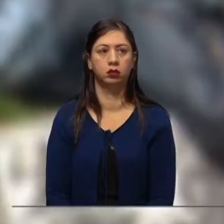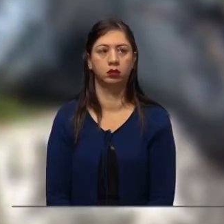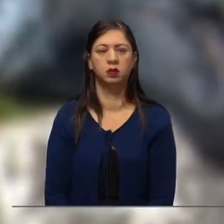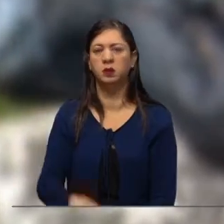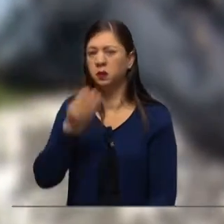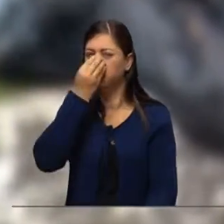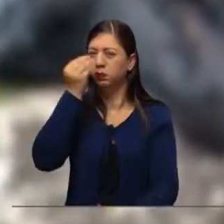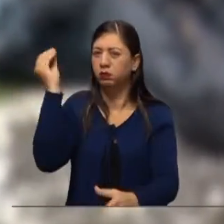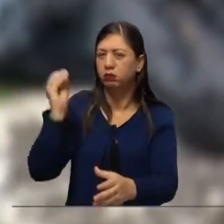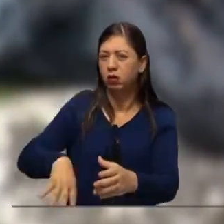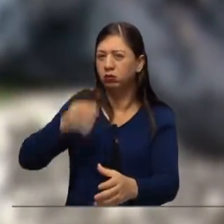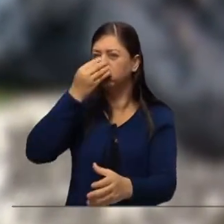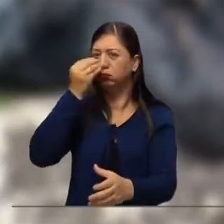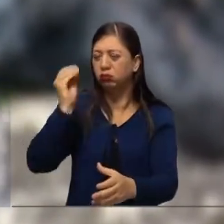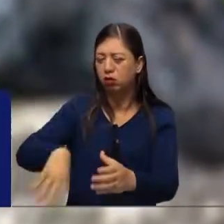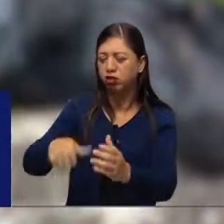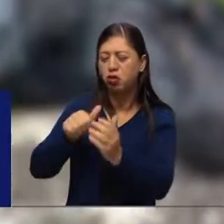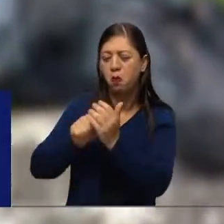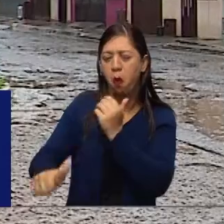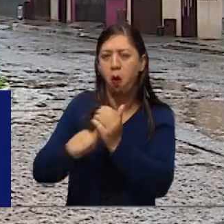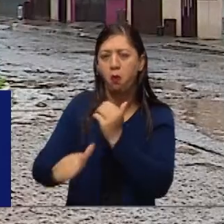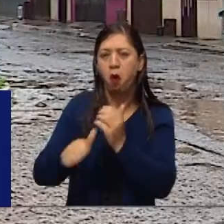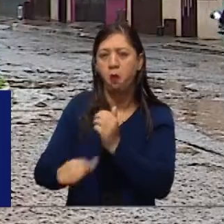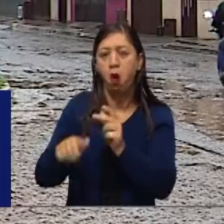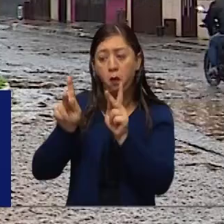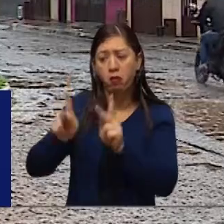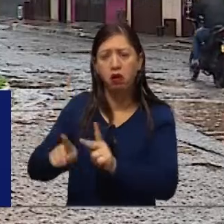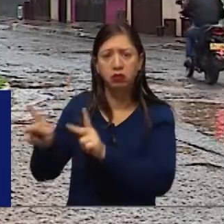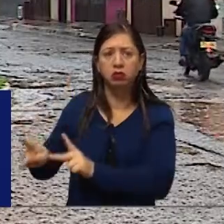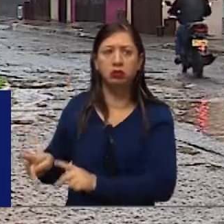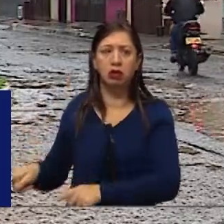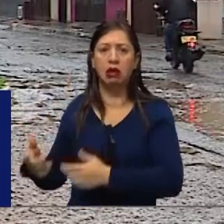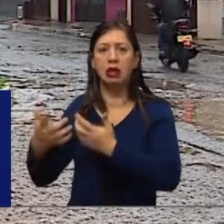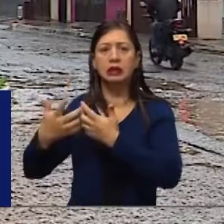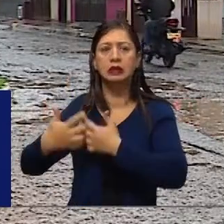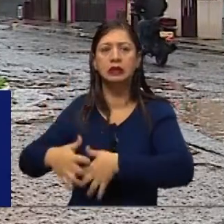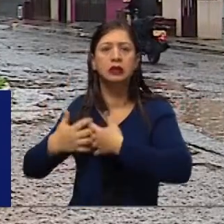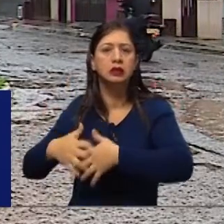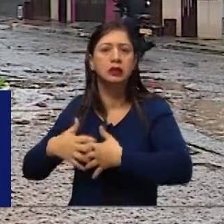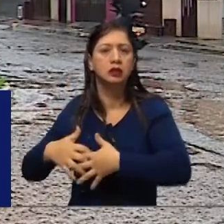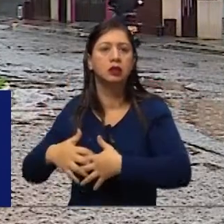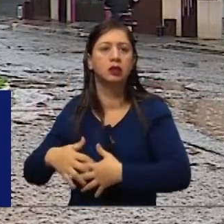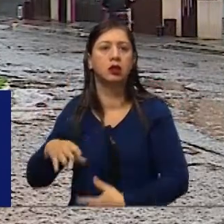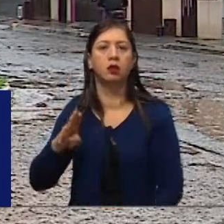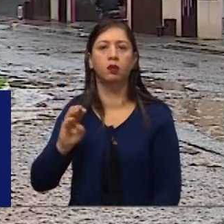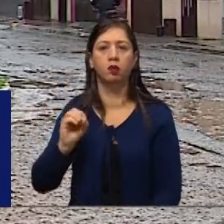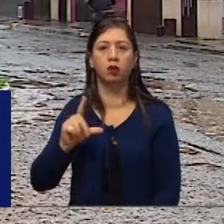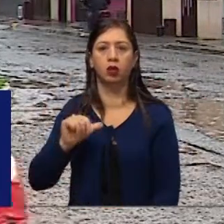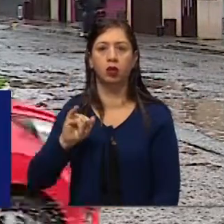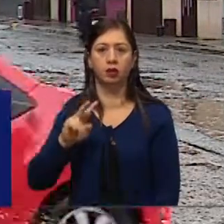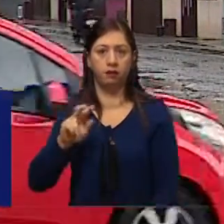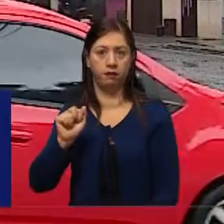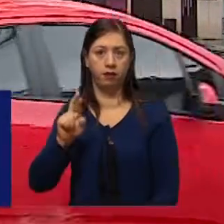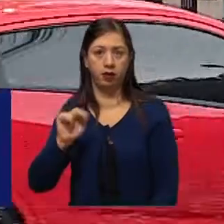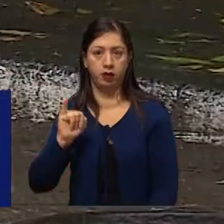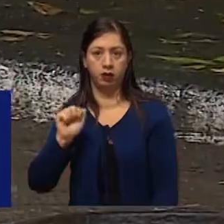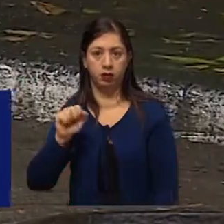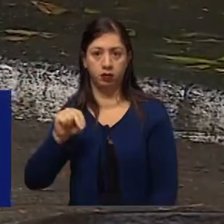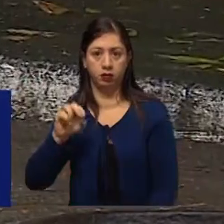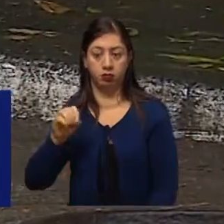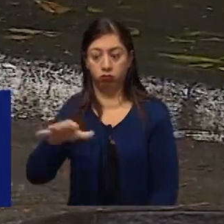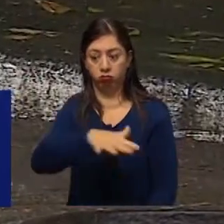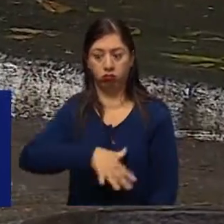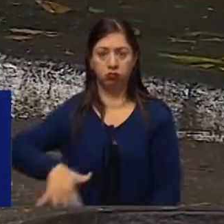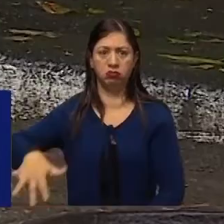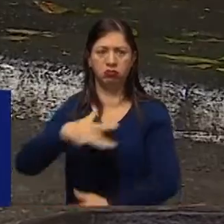con basura y excremento humano permanecen los entornos de esta compañía, ubicada en el barrio bolivariano, situación que está afectando la